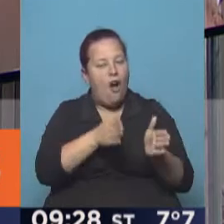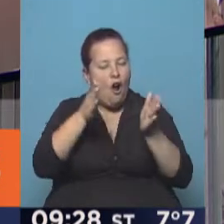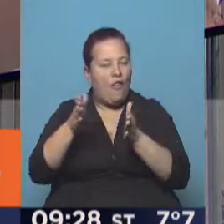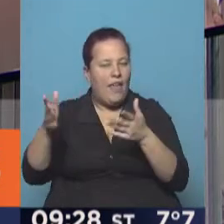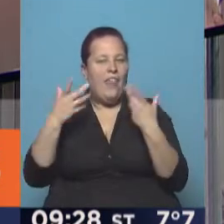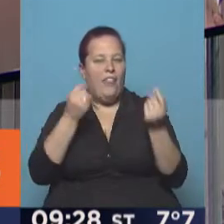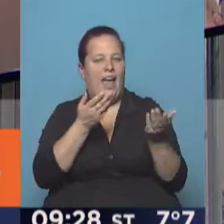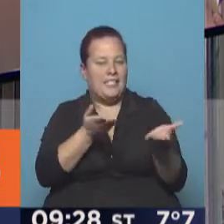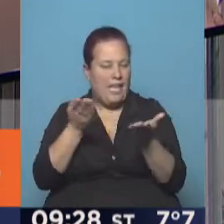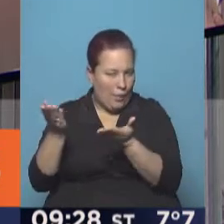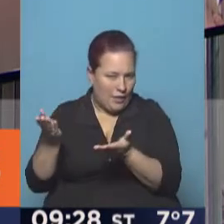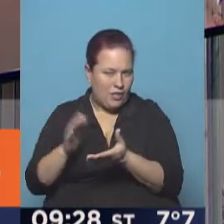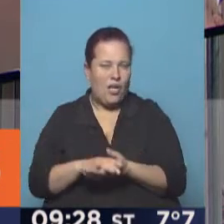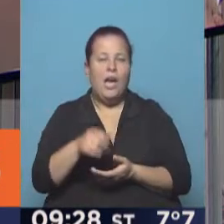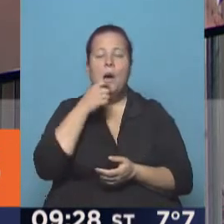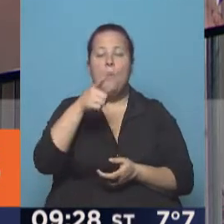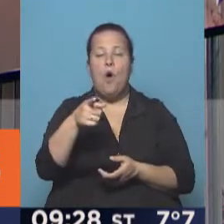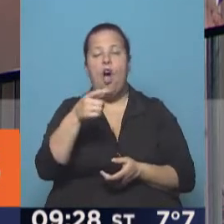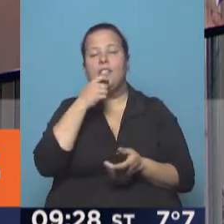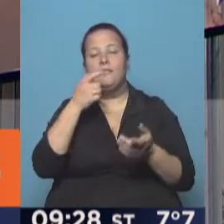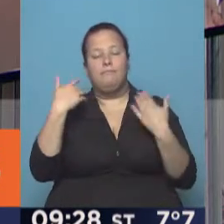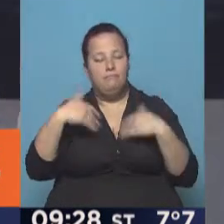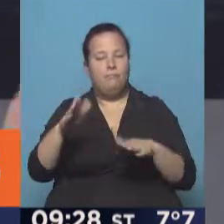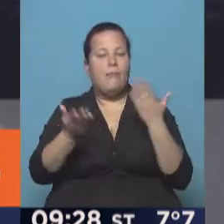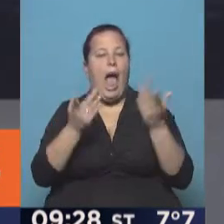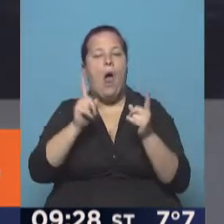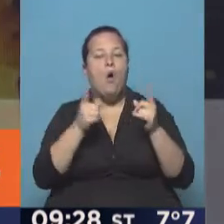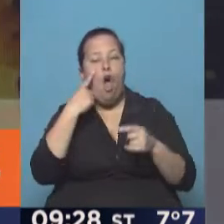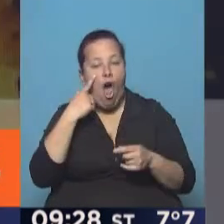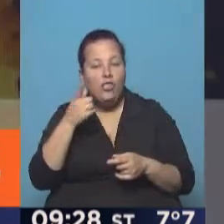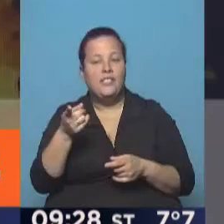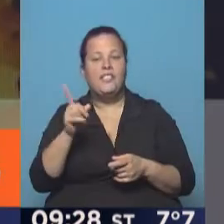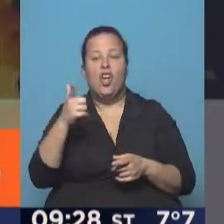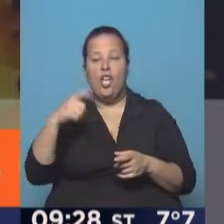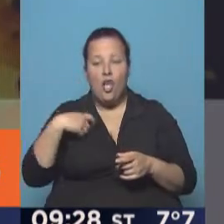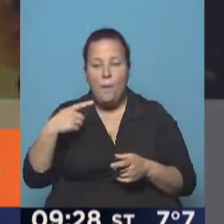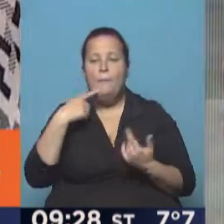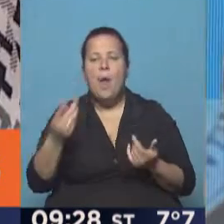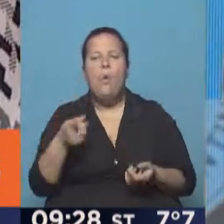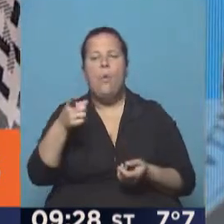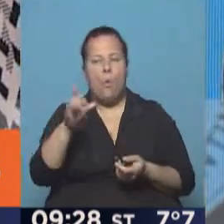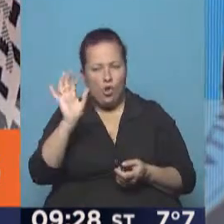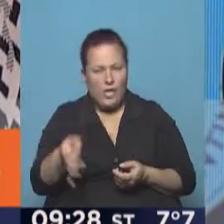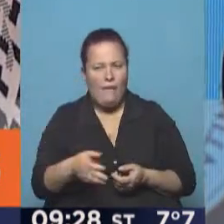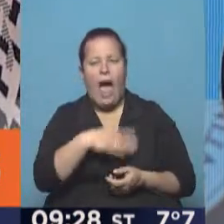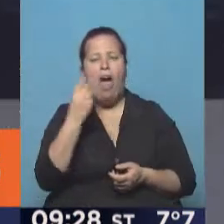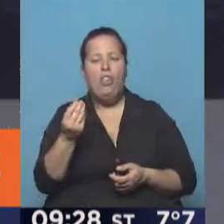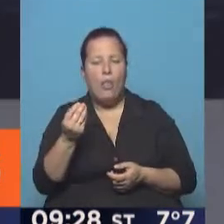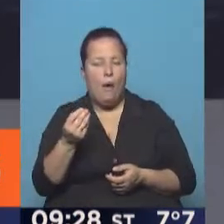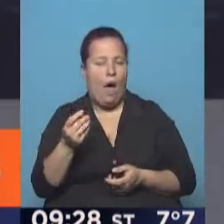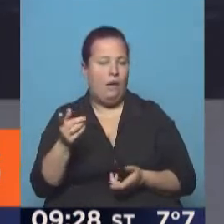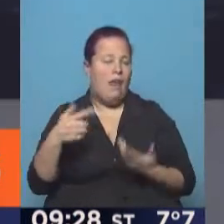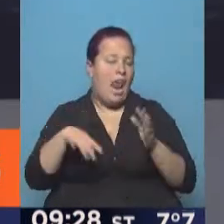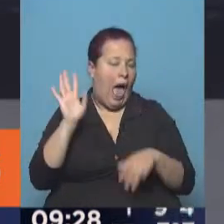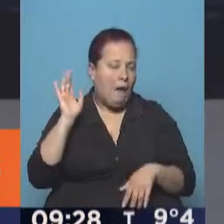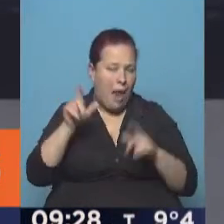los servicios. Si ustedes hacen una compulsa con algún conocido que tengan que no tiene cobertura y le preguntan, ¿usted sabe dónde tiene que ir? No. Y la